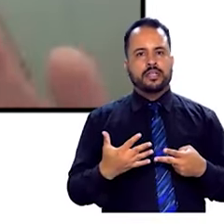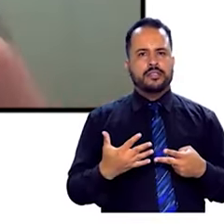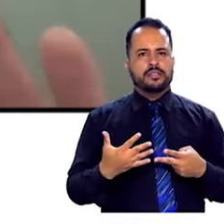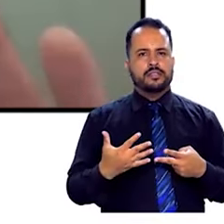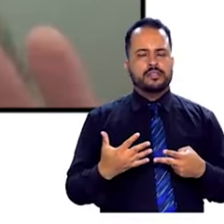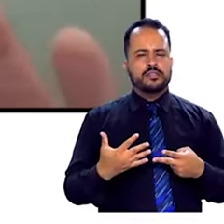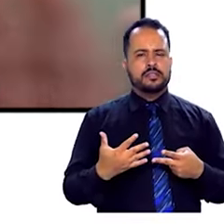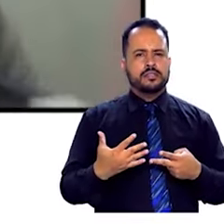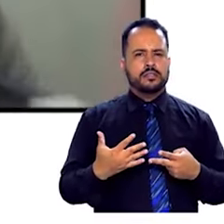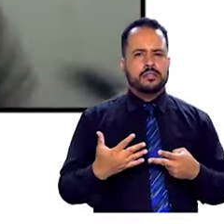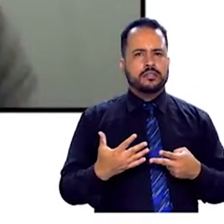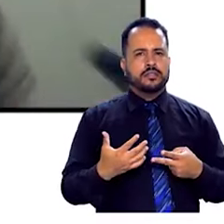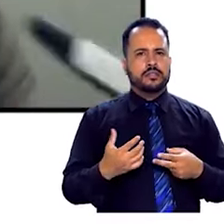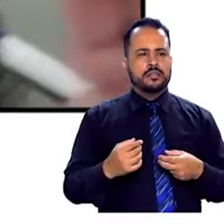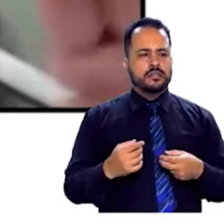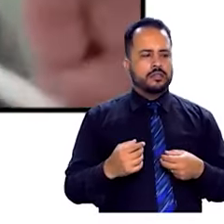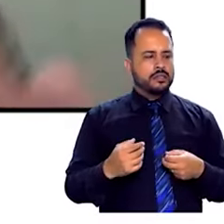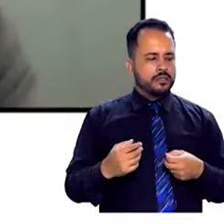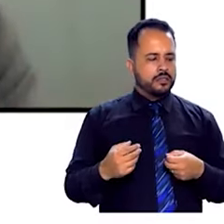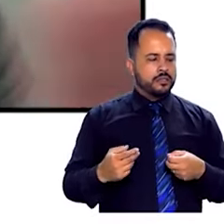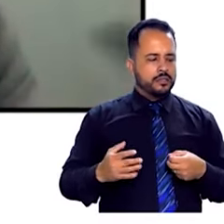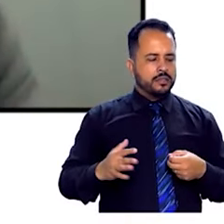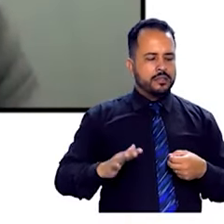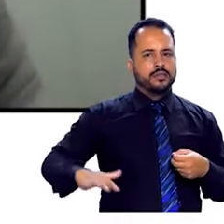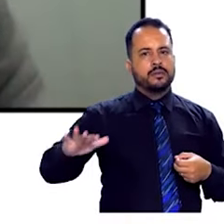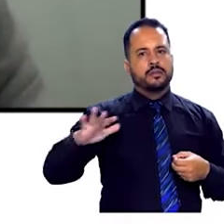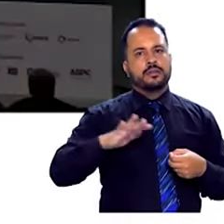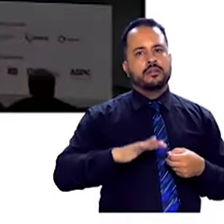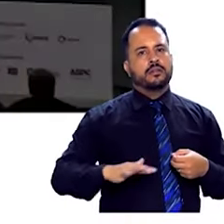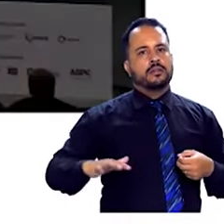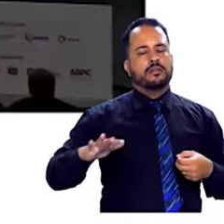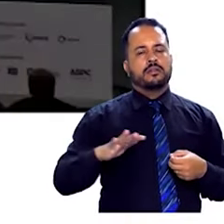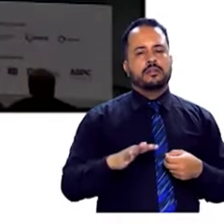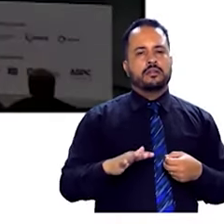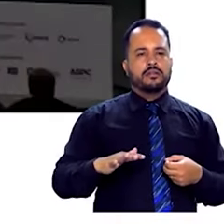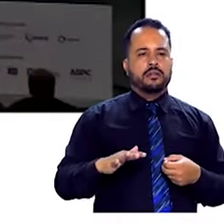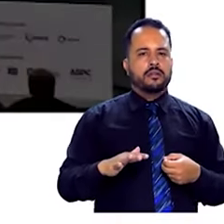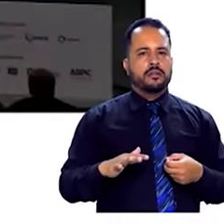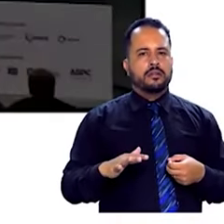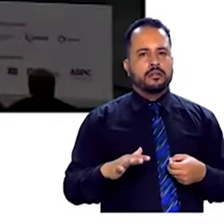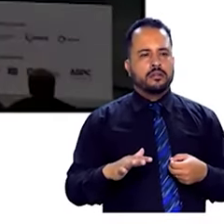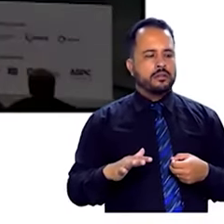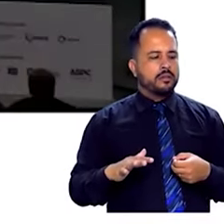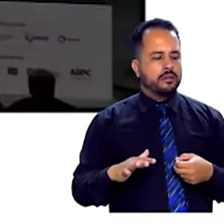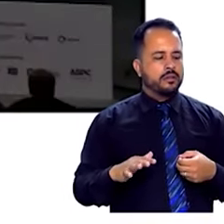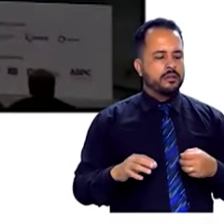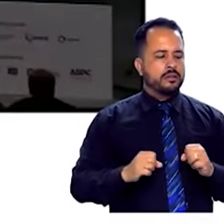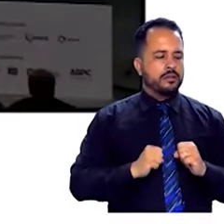discrecionalidad seen a aspc exin